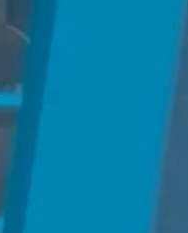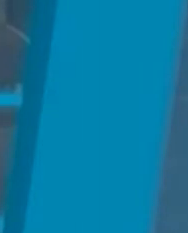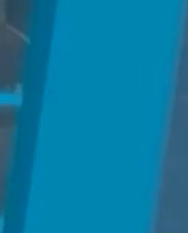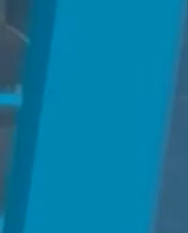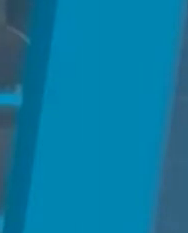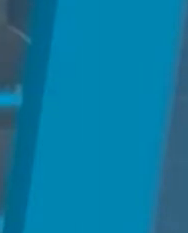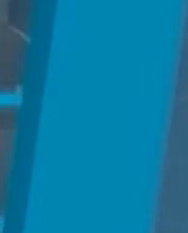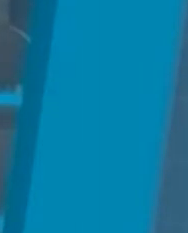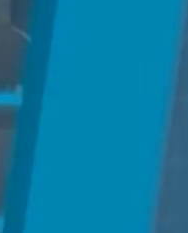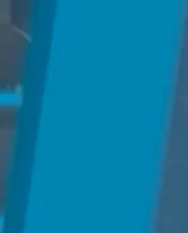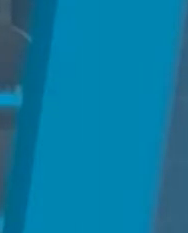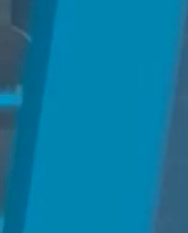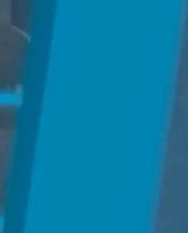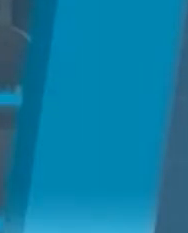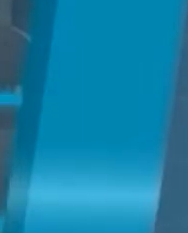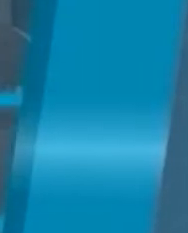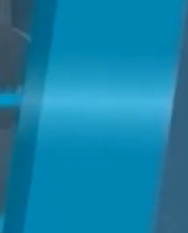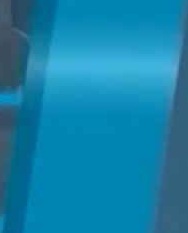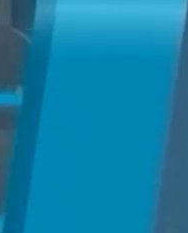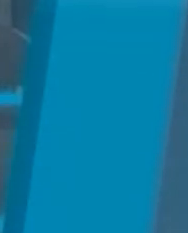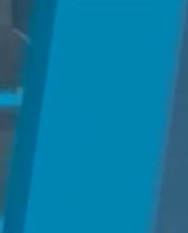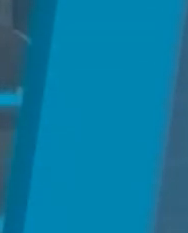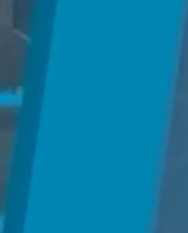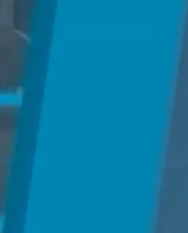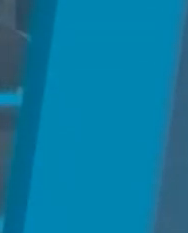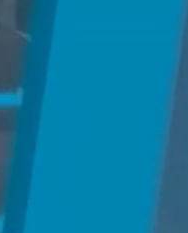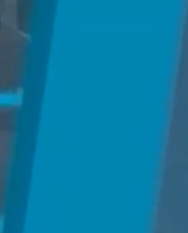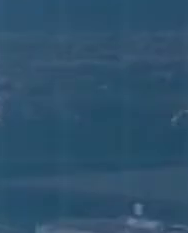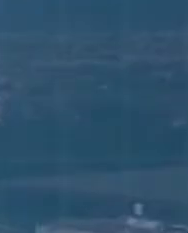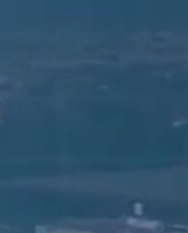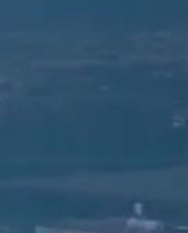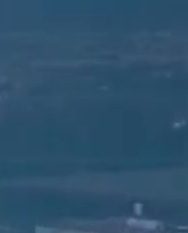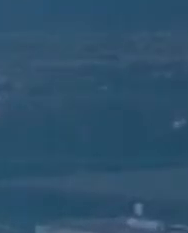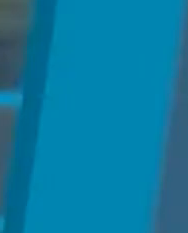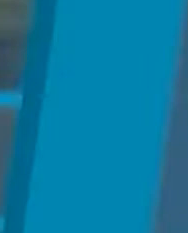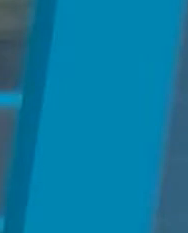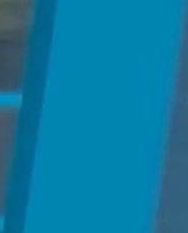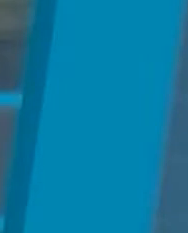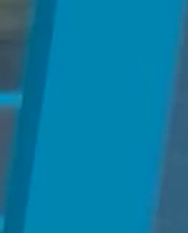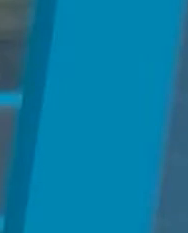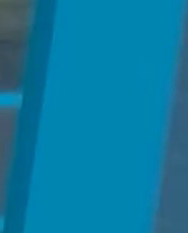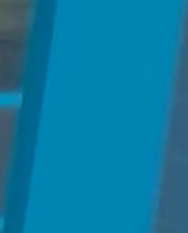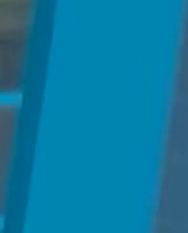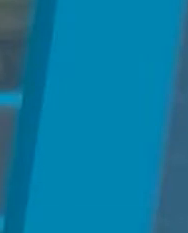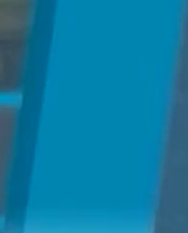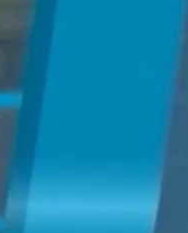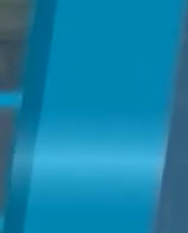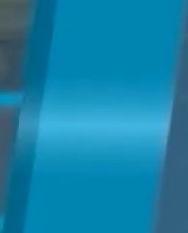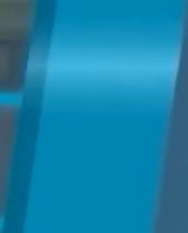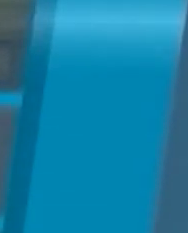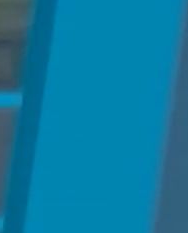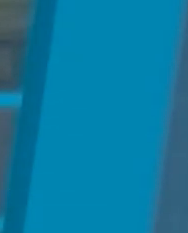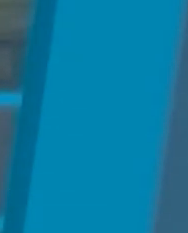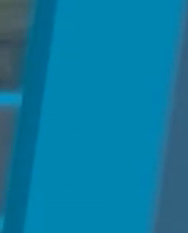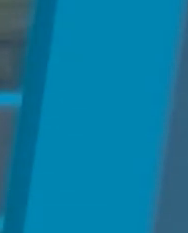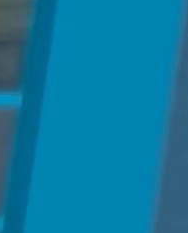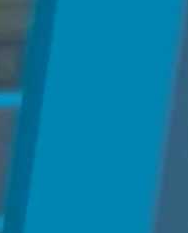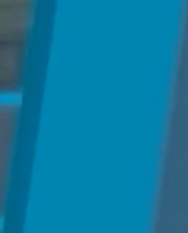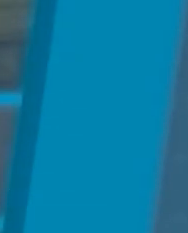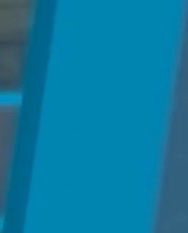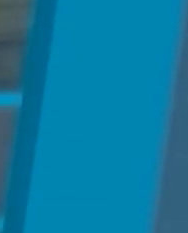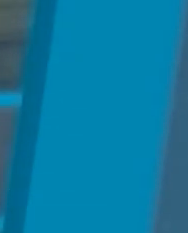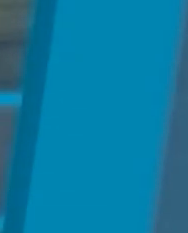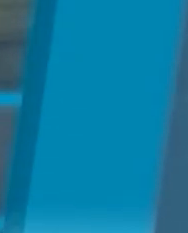Anuncian programa Bienestar Alimentario en la capital michoacana. En la cultura, fallece el actor y